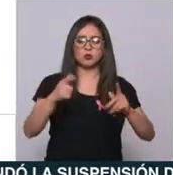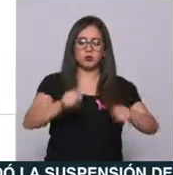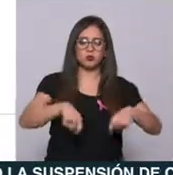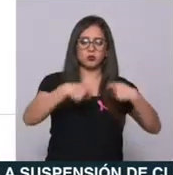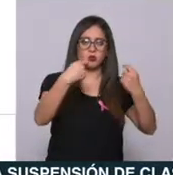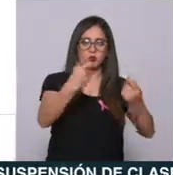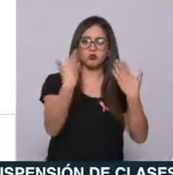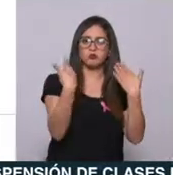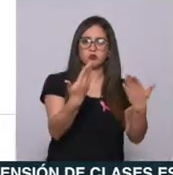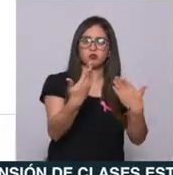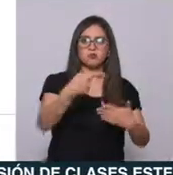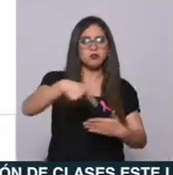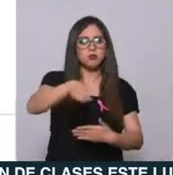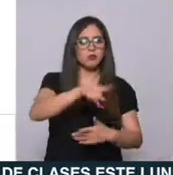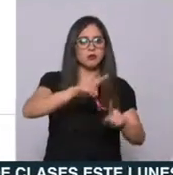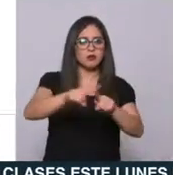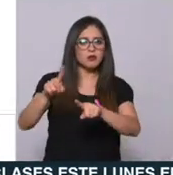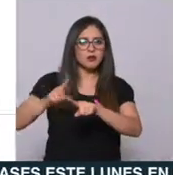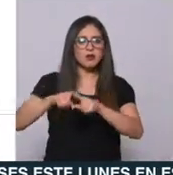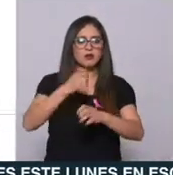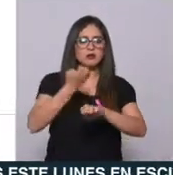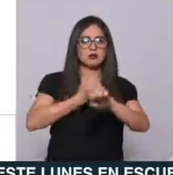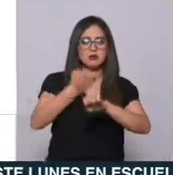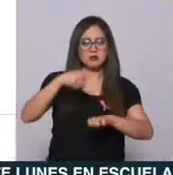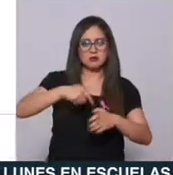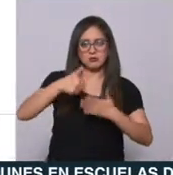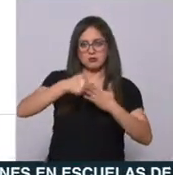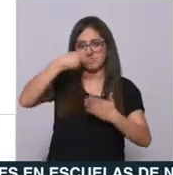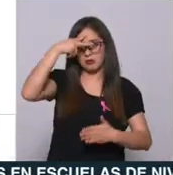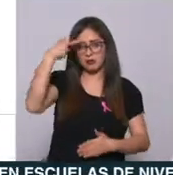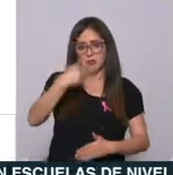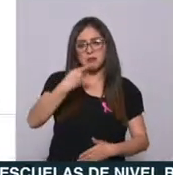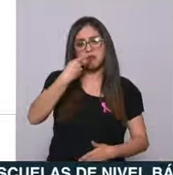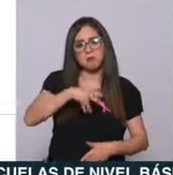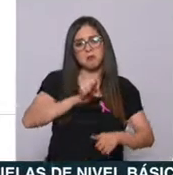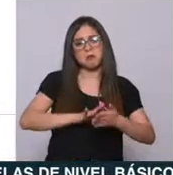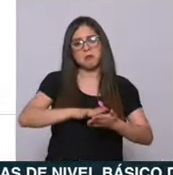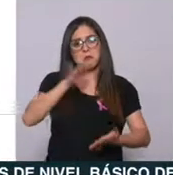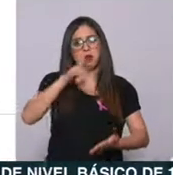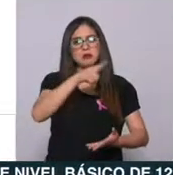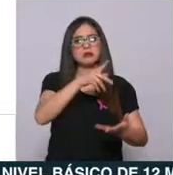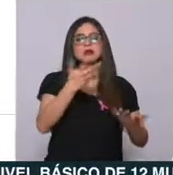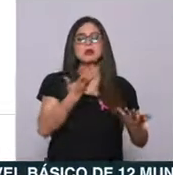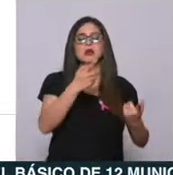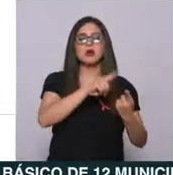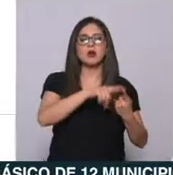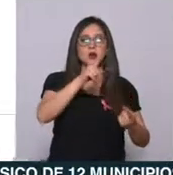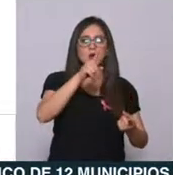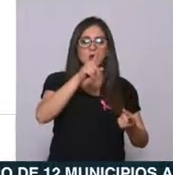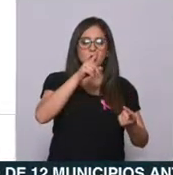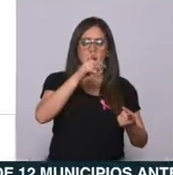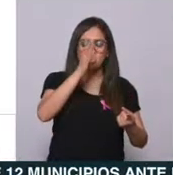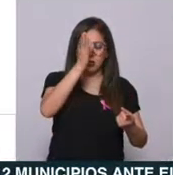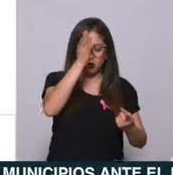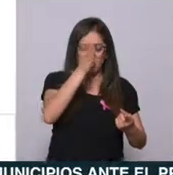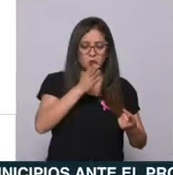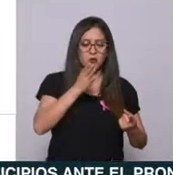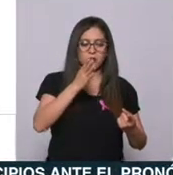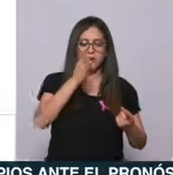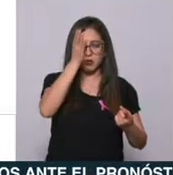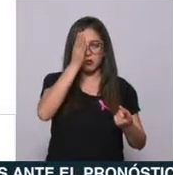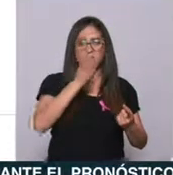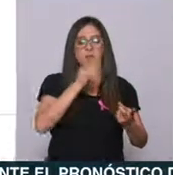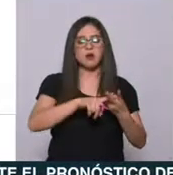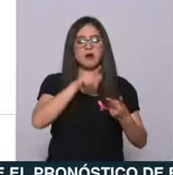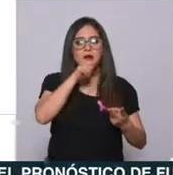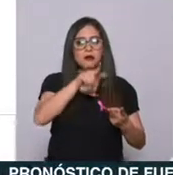han desempeñado algunas de las entidades federativas, particularmente aquí en el caso de Colima y de Jalisco, junto con Chihuahua, que tienen los